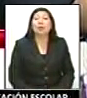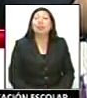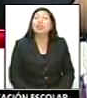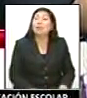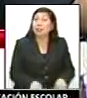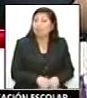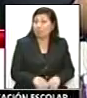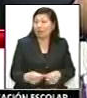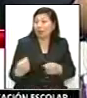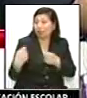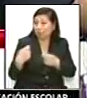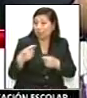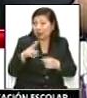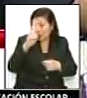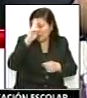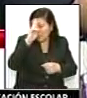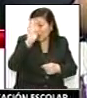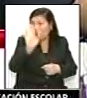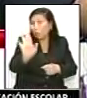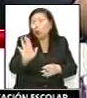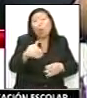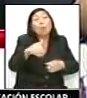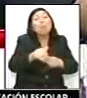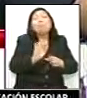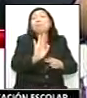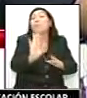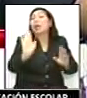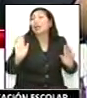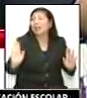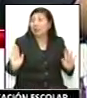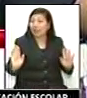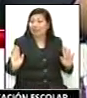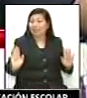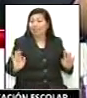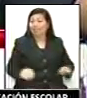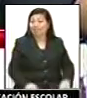también obligados a respetar a sus propios electores, a los cuales,